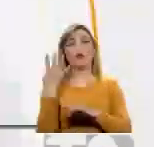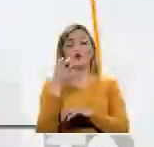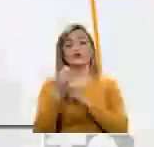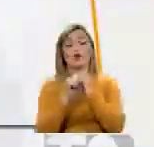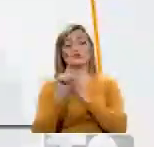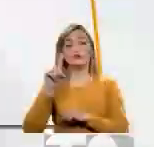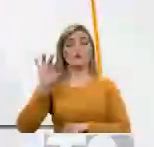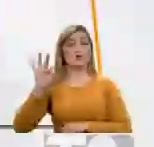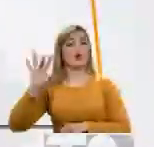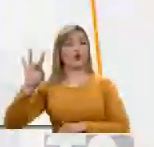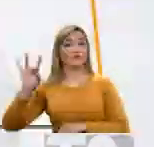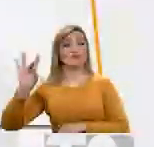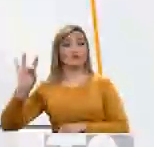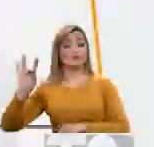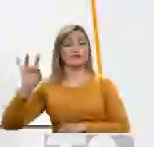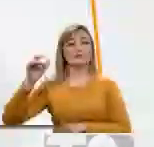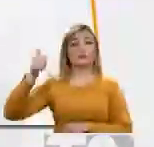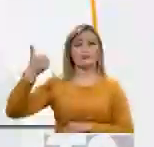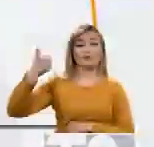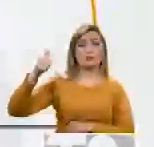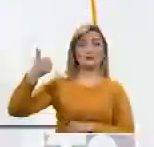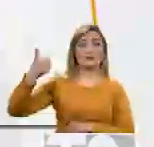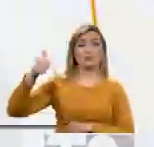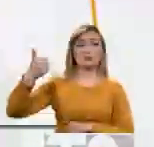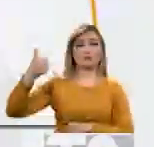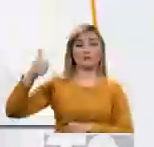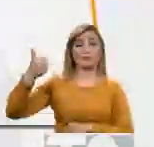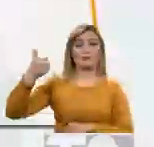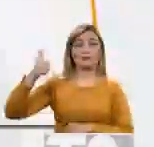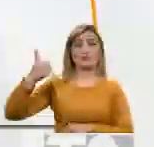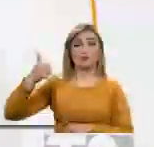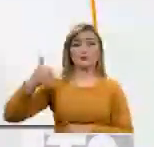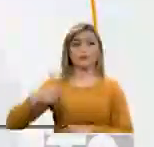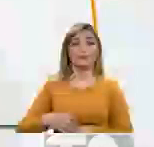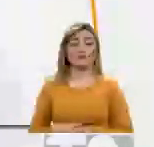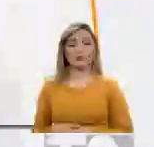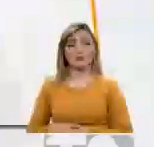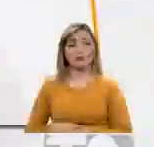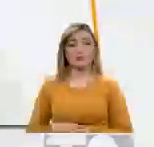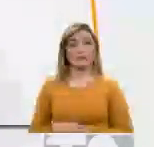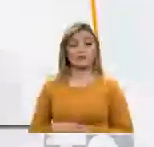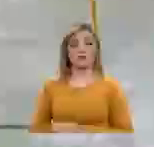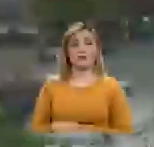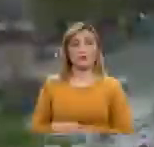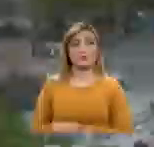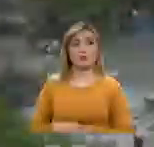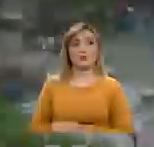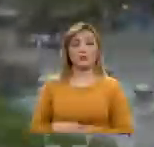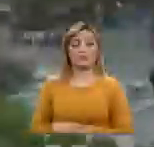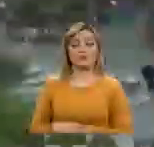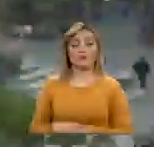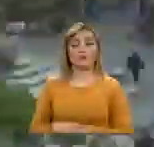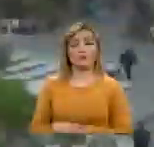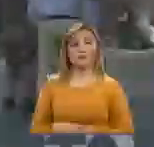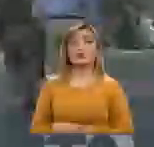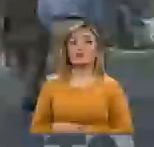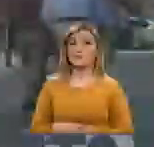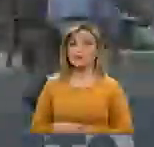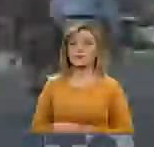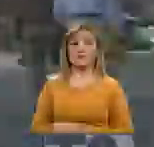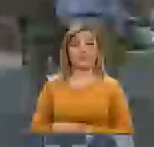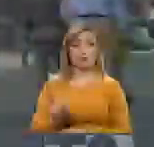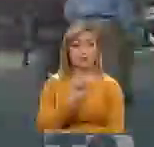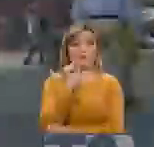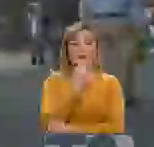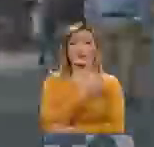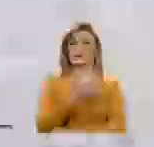en el 88... fueron literalmente una decena de candidatos los que aparecieron en la papeleta, los que apuntaban a sentarse en el